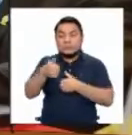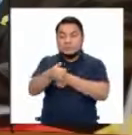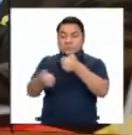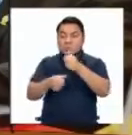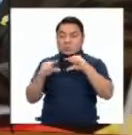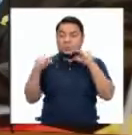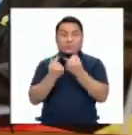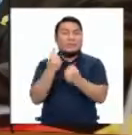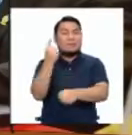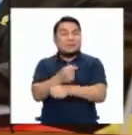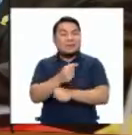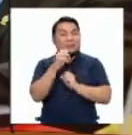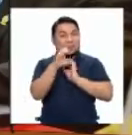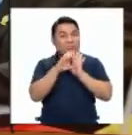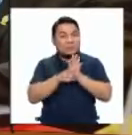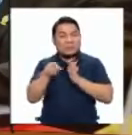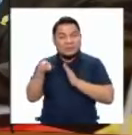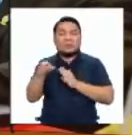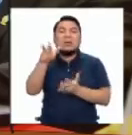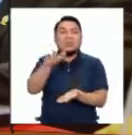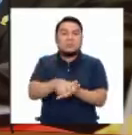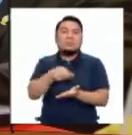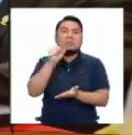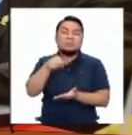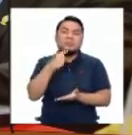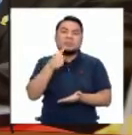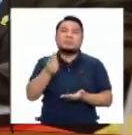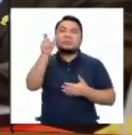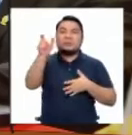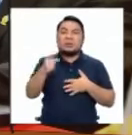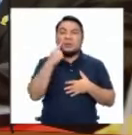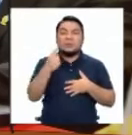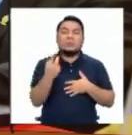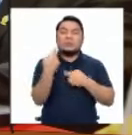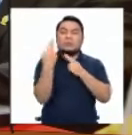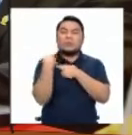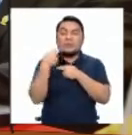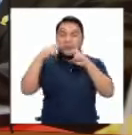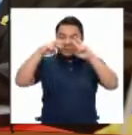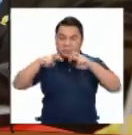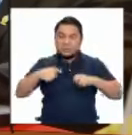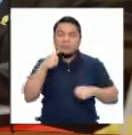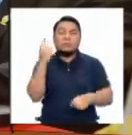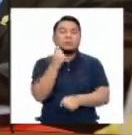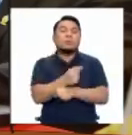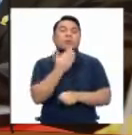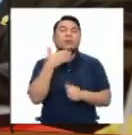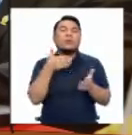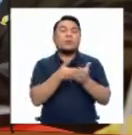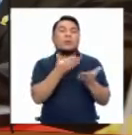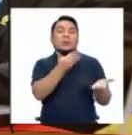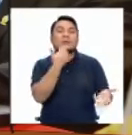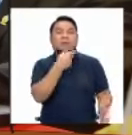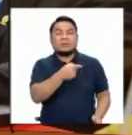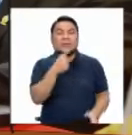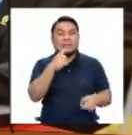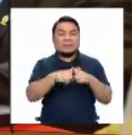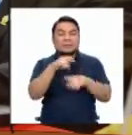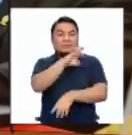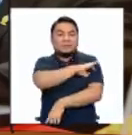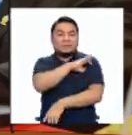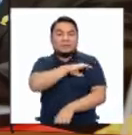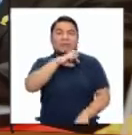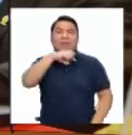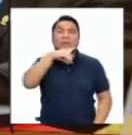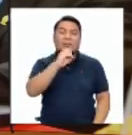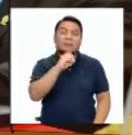de Acusaciones Constitucionales aprobó la designación de delegados que revisarán las denuncias contra los exfiscales de la Nación,